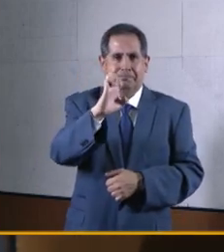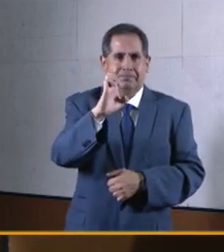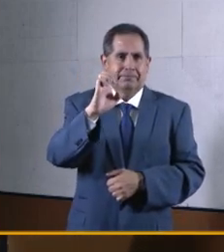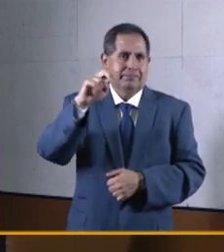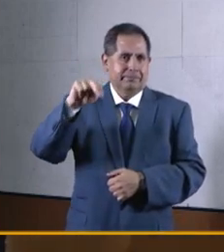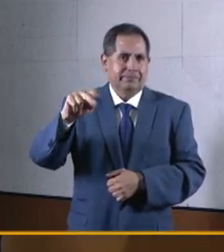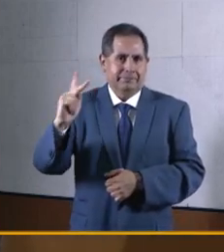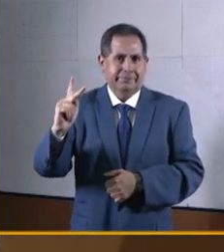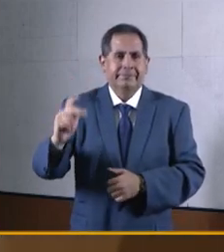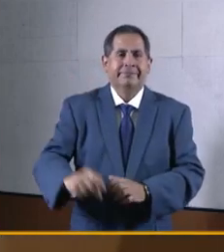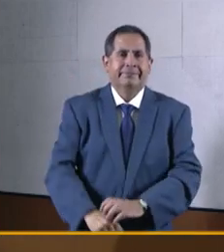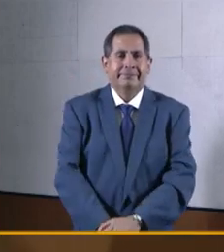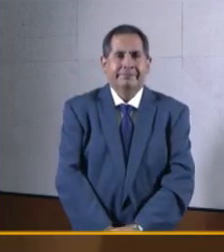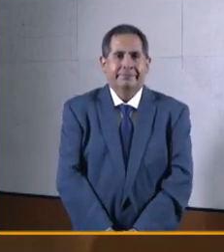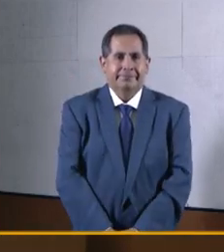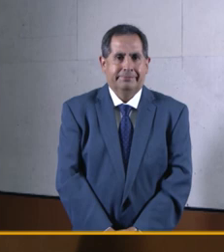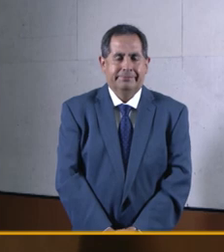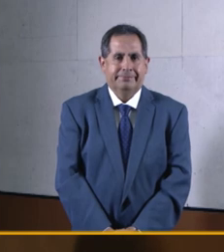preparatoria